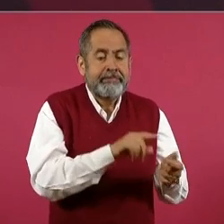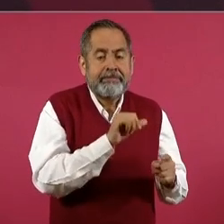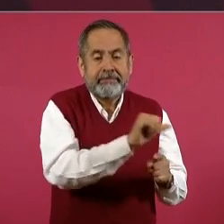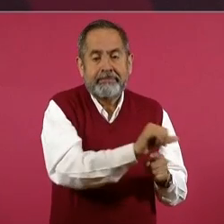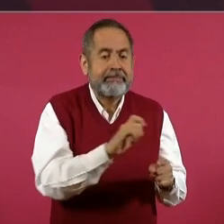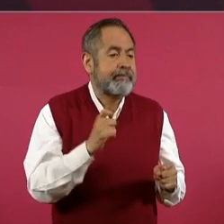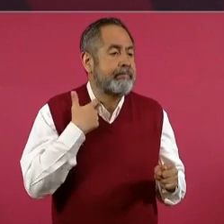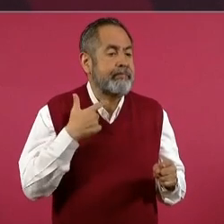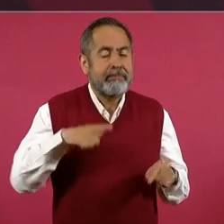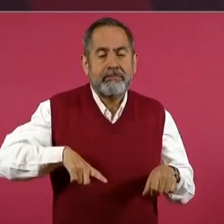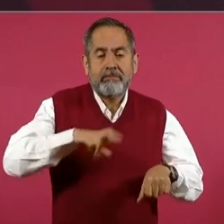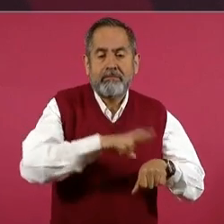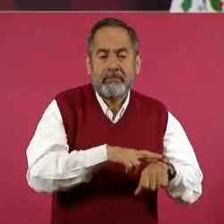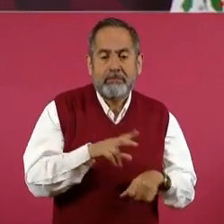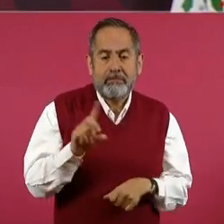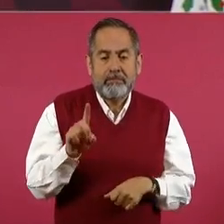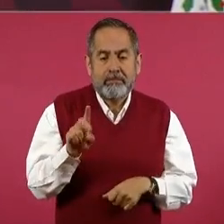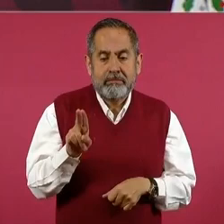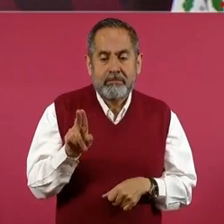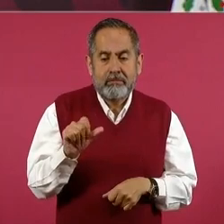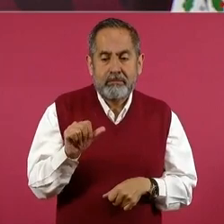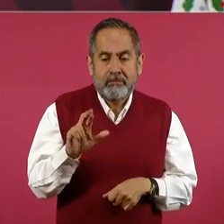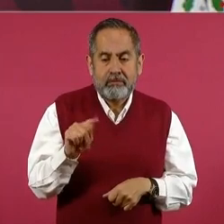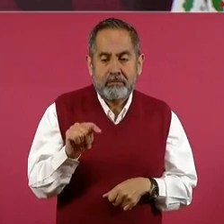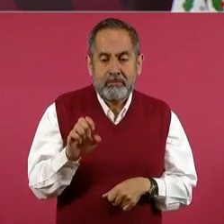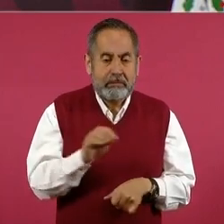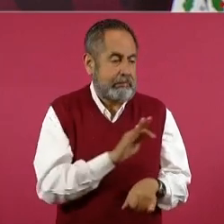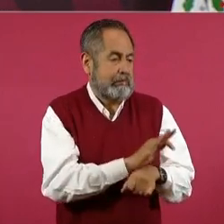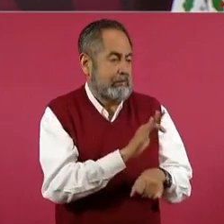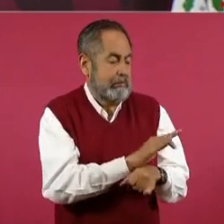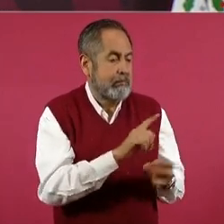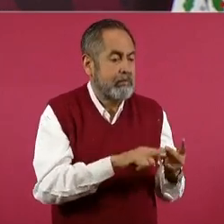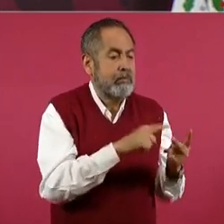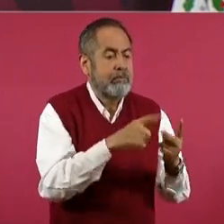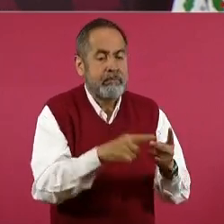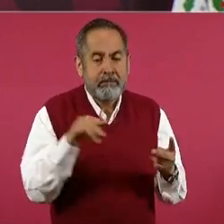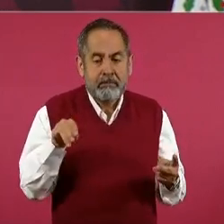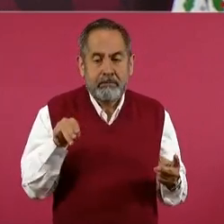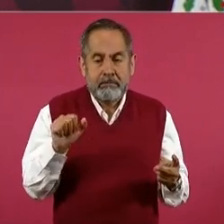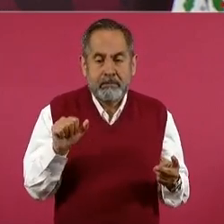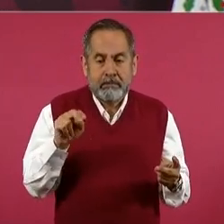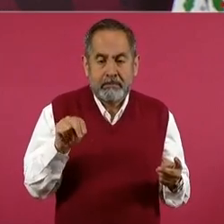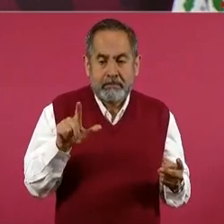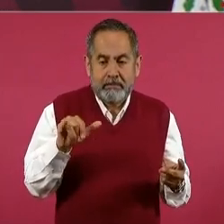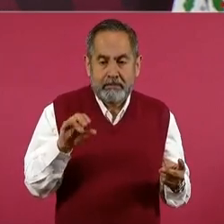el exgobernador Duarte, a favor de Manlio,